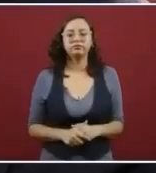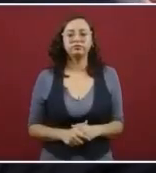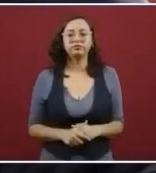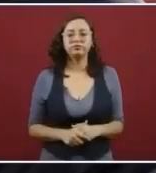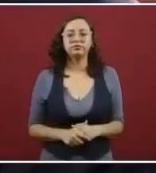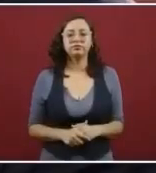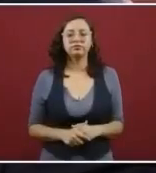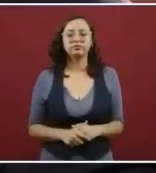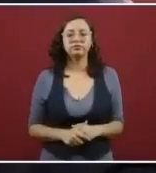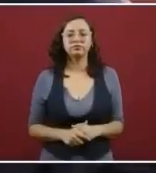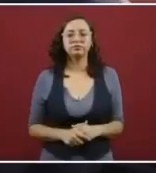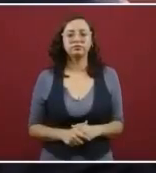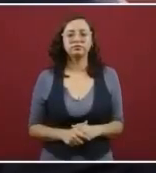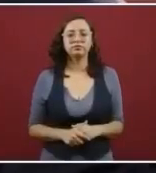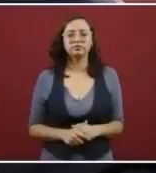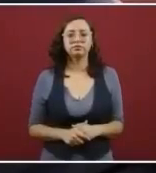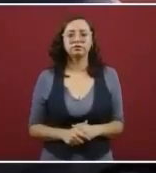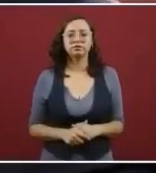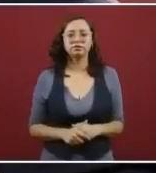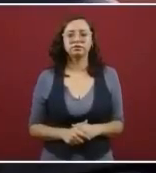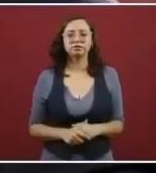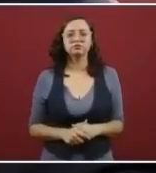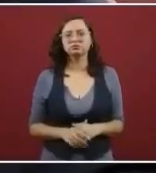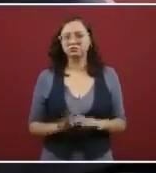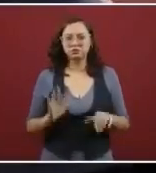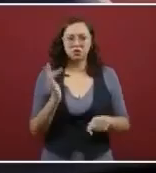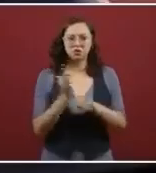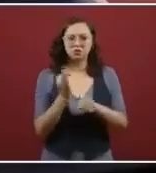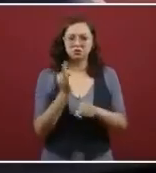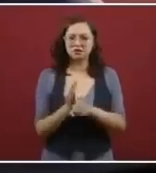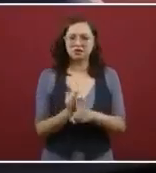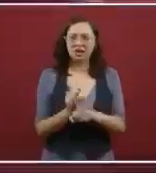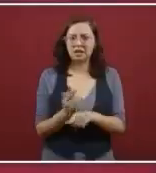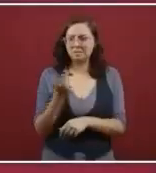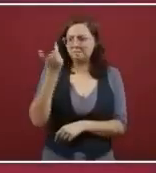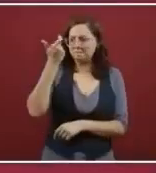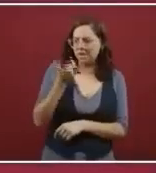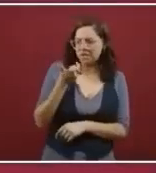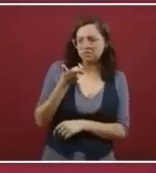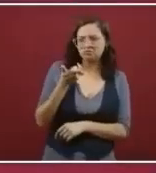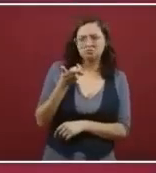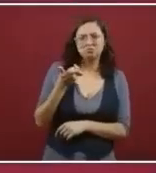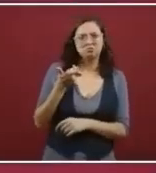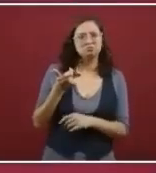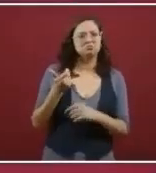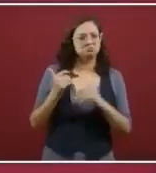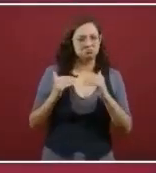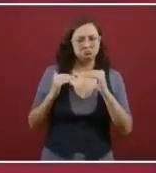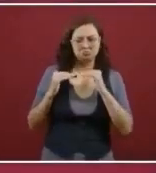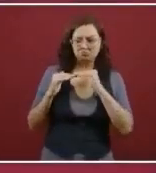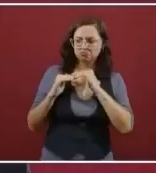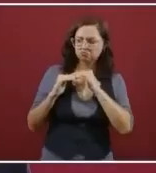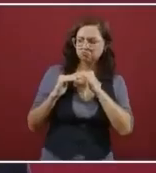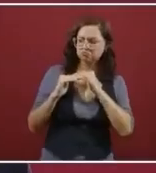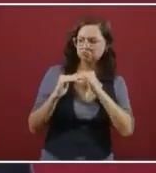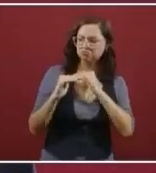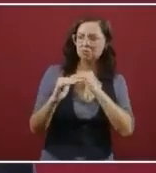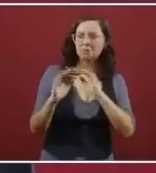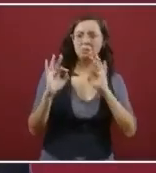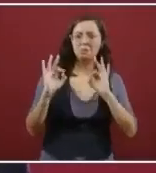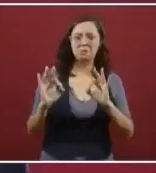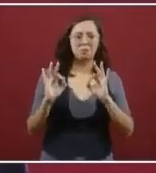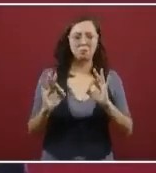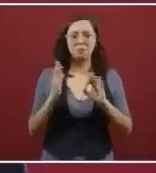tenemos un peso estable, ya llevamos bastante tiempo.